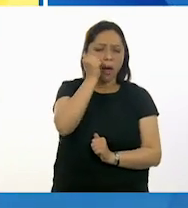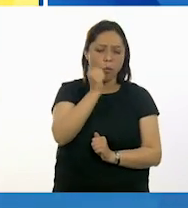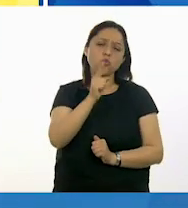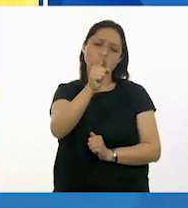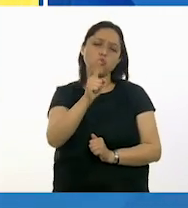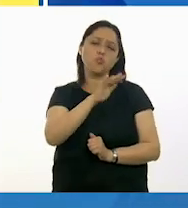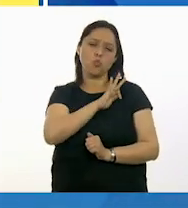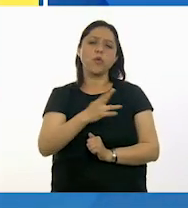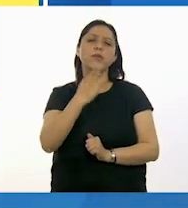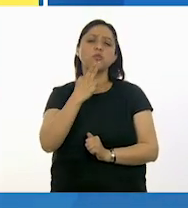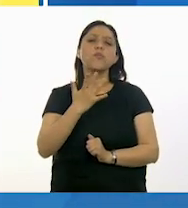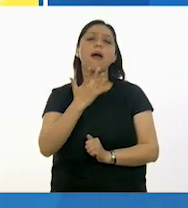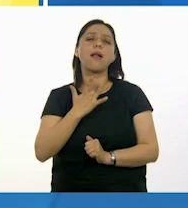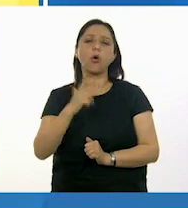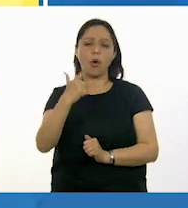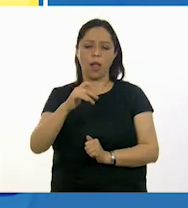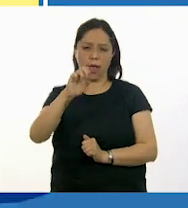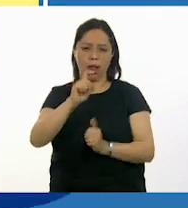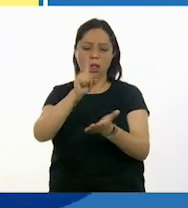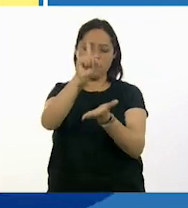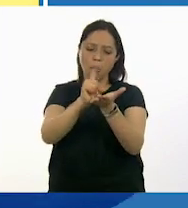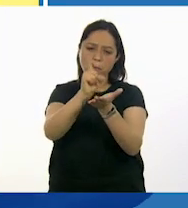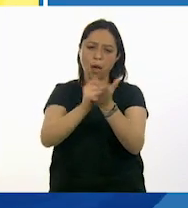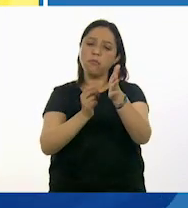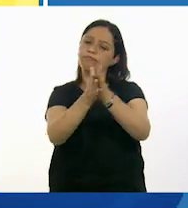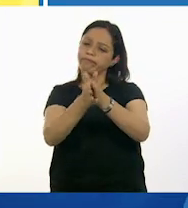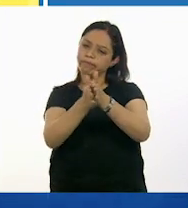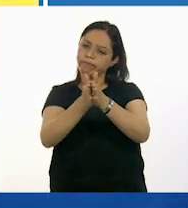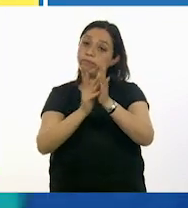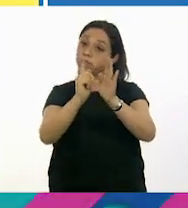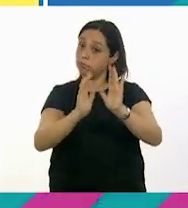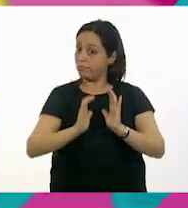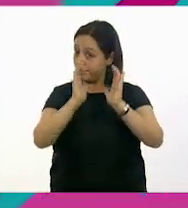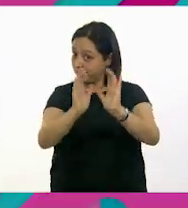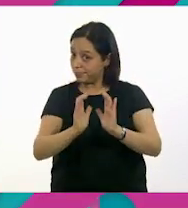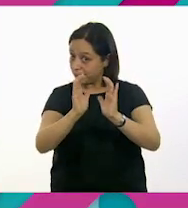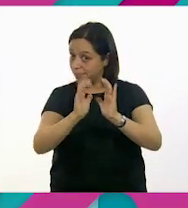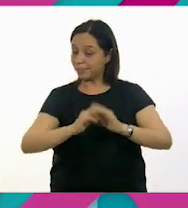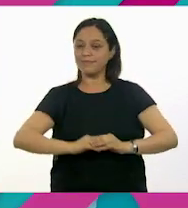usa desinfectantes a base de alcohol. ¡Cuídate!